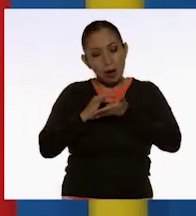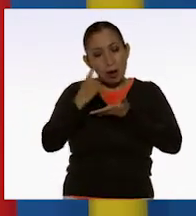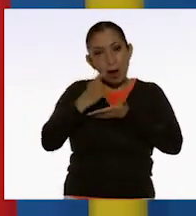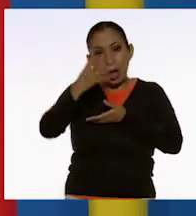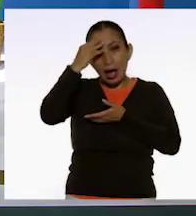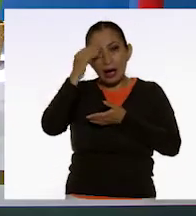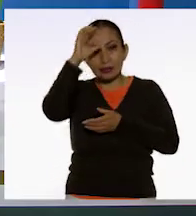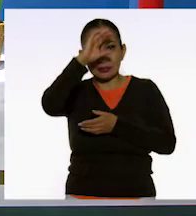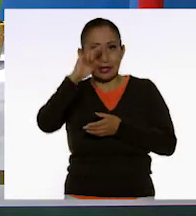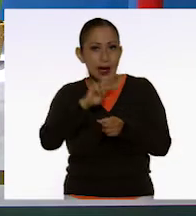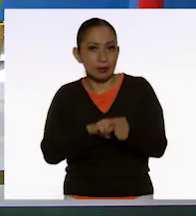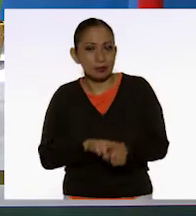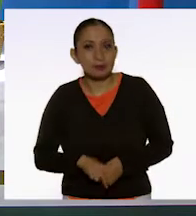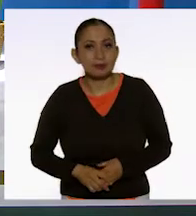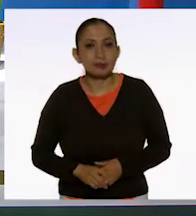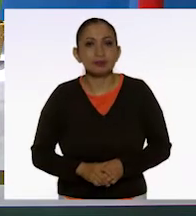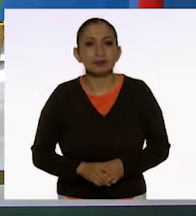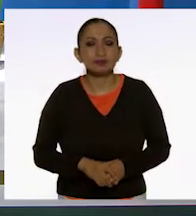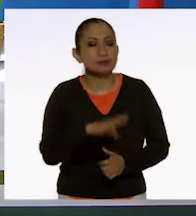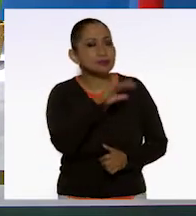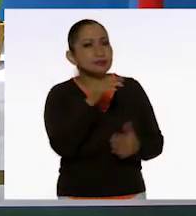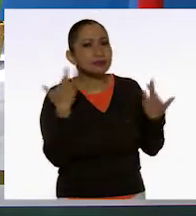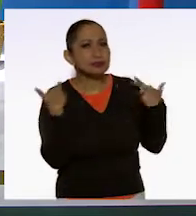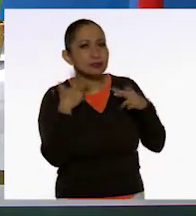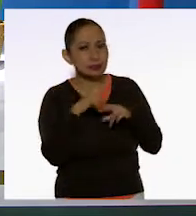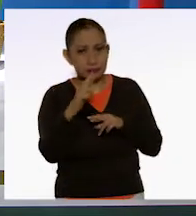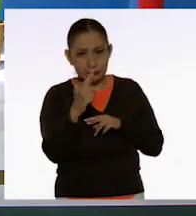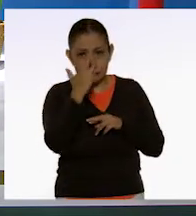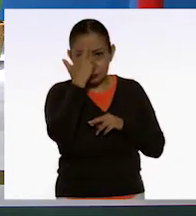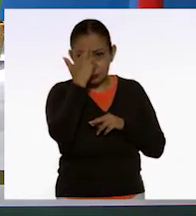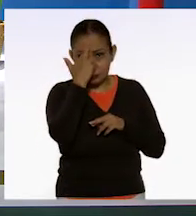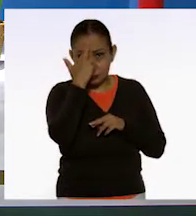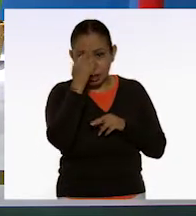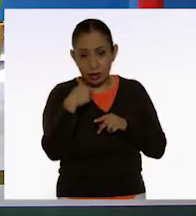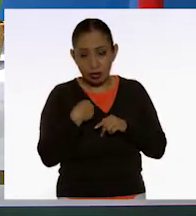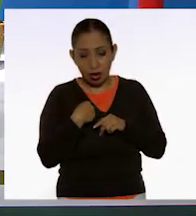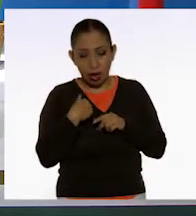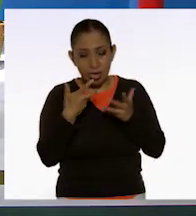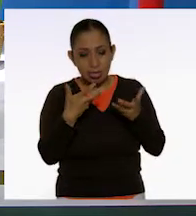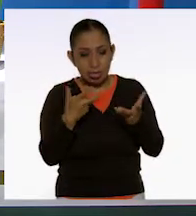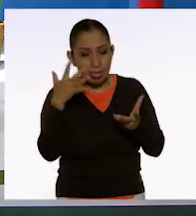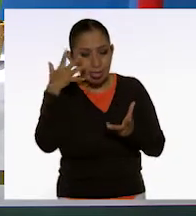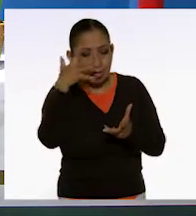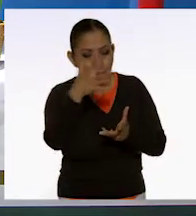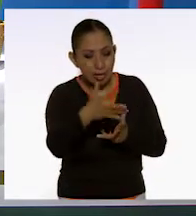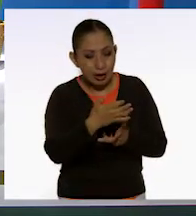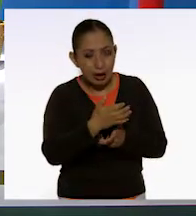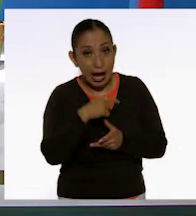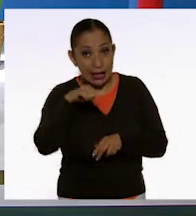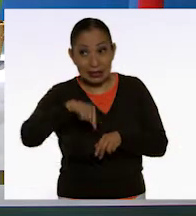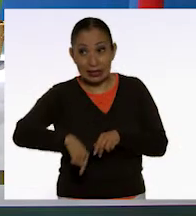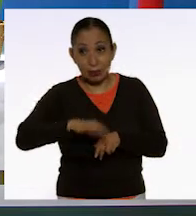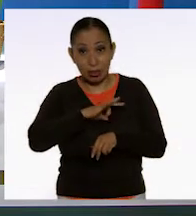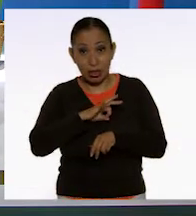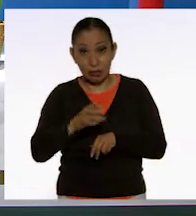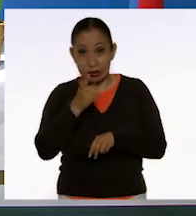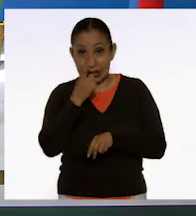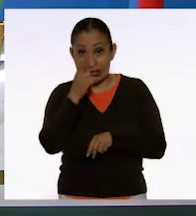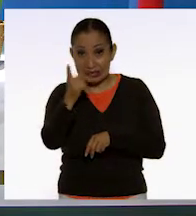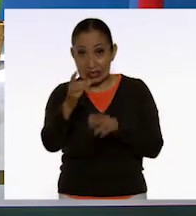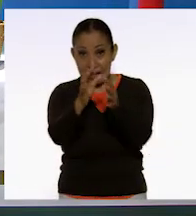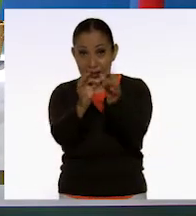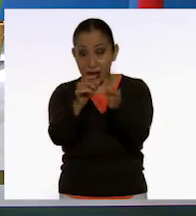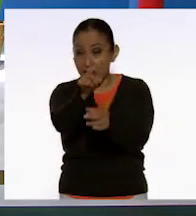naturales. Profesor Pedro, recuerda que nuestra expectativa del programa era que pudiéramos comentarles a las niñas y a los